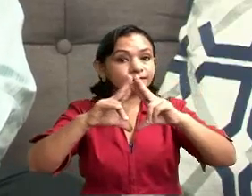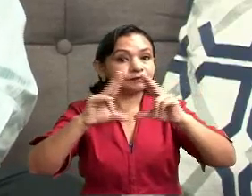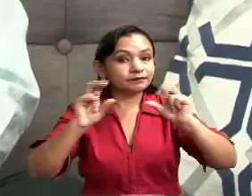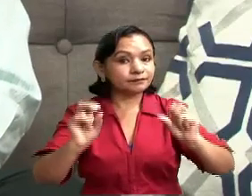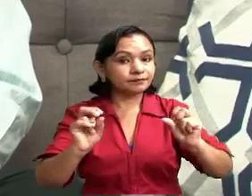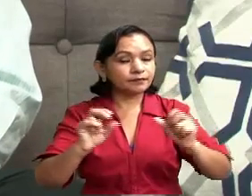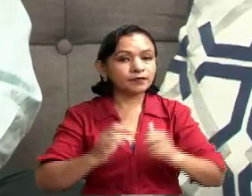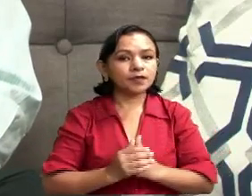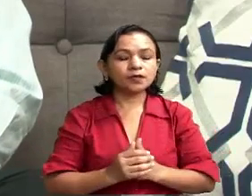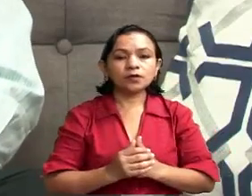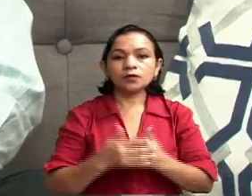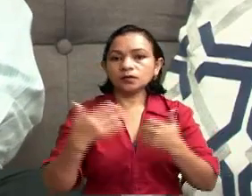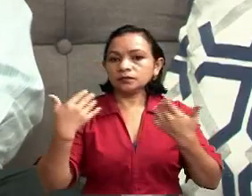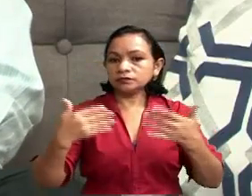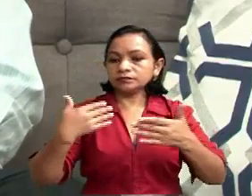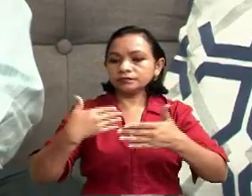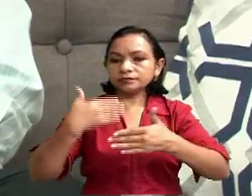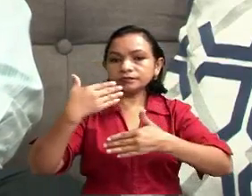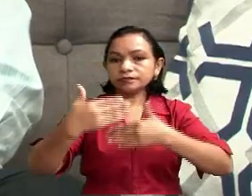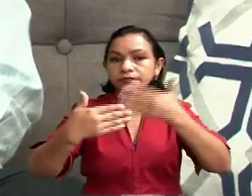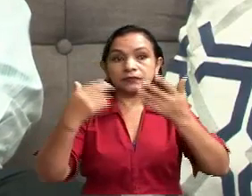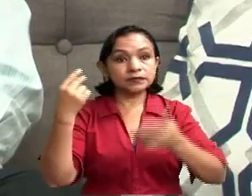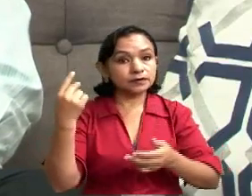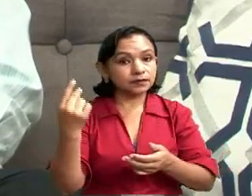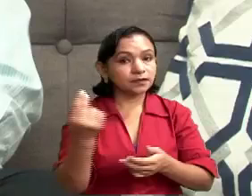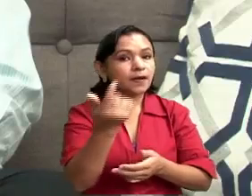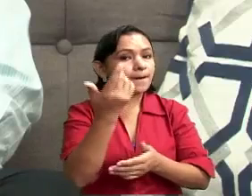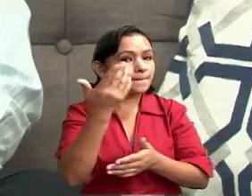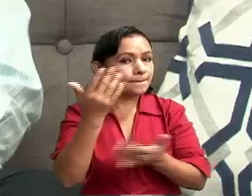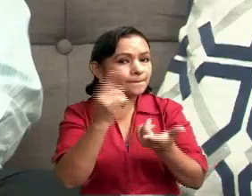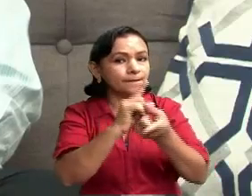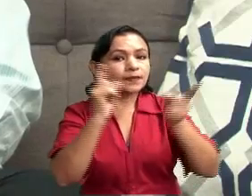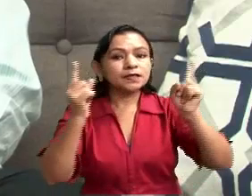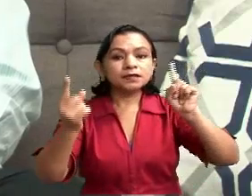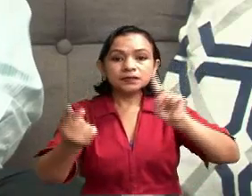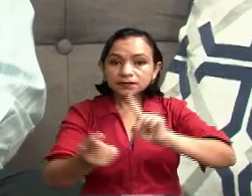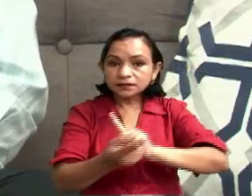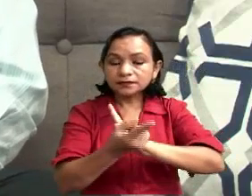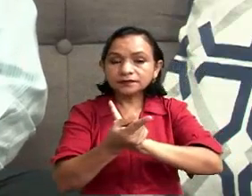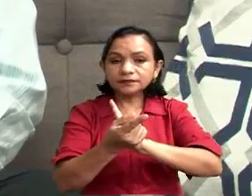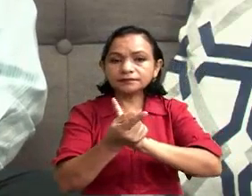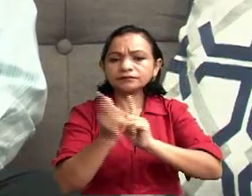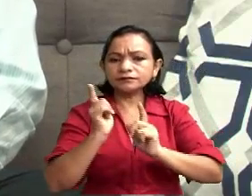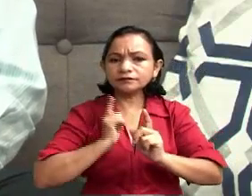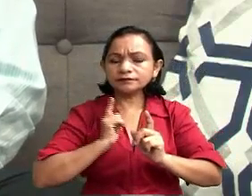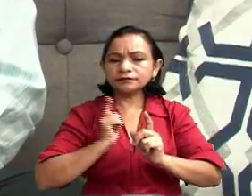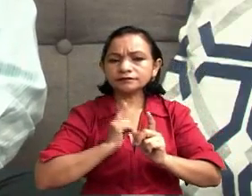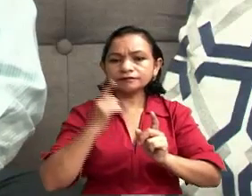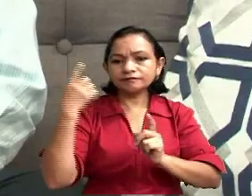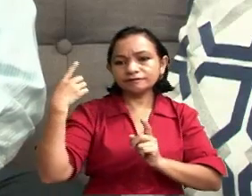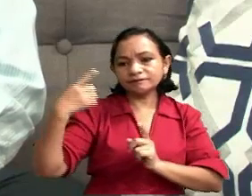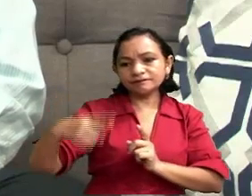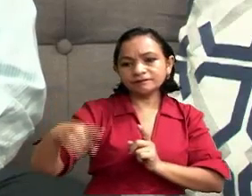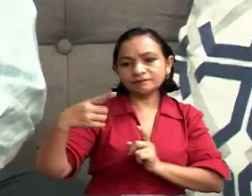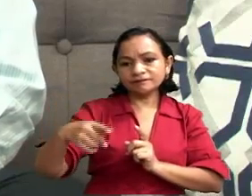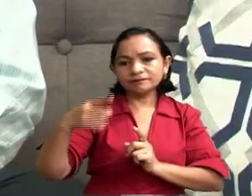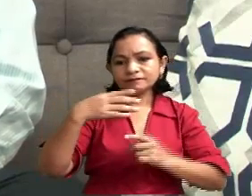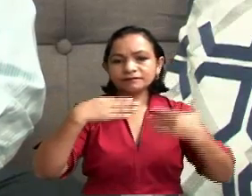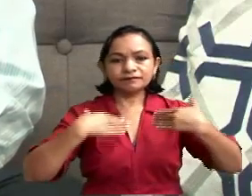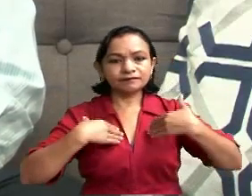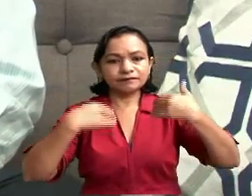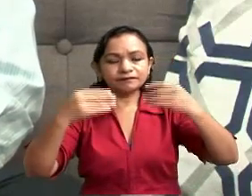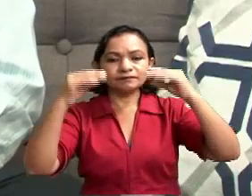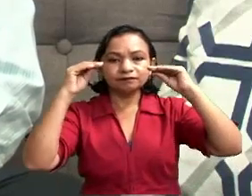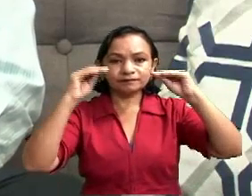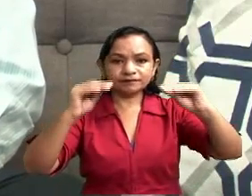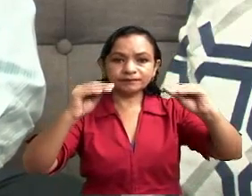proceso, sin duda alguna, en principio acelerado, pero también de transformaciones, y manteniendo la restitución de derechos a la salud, a la